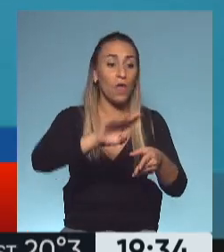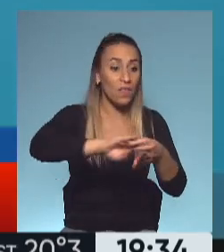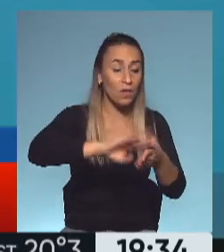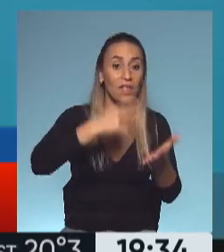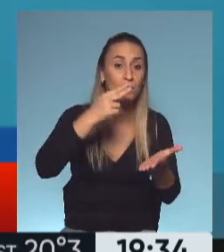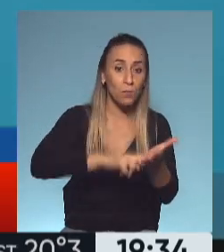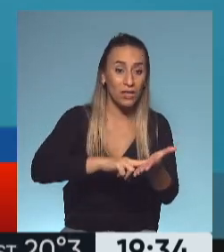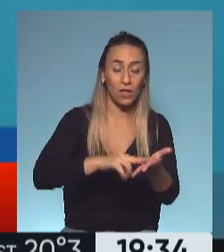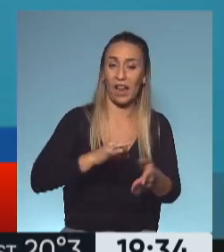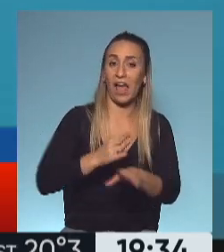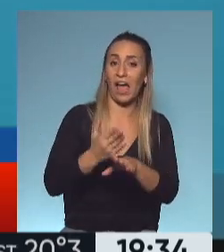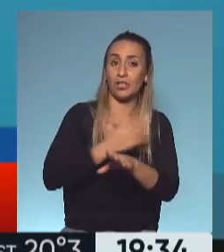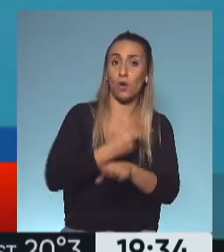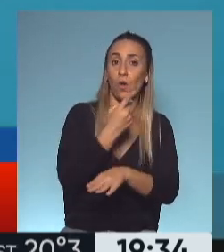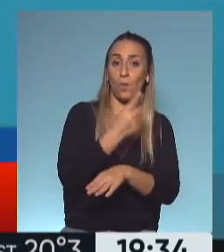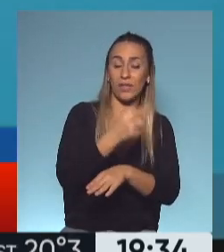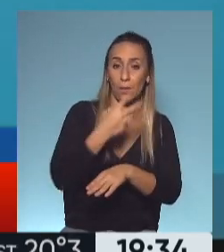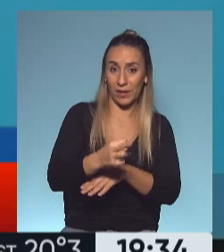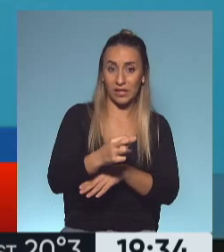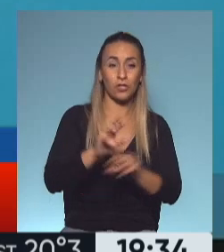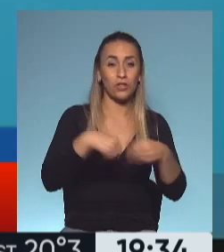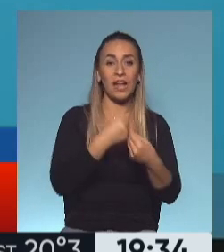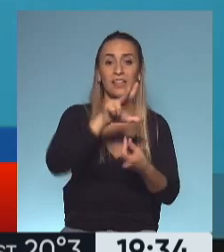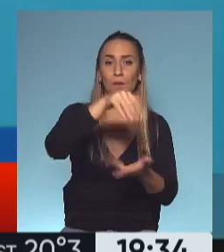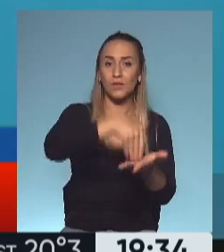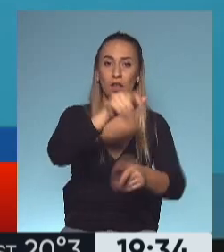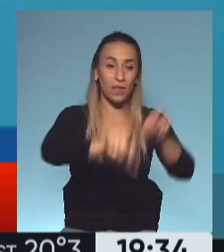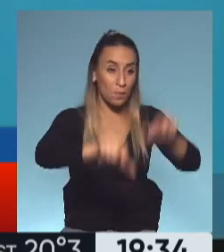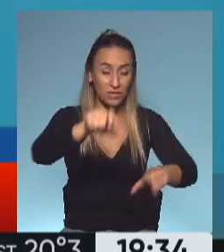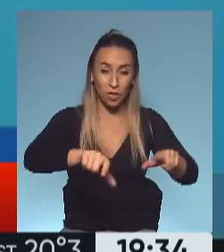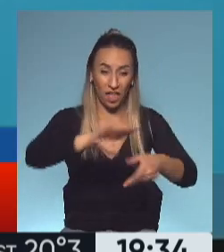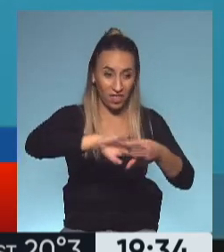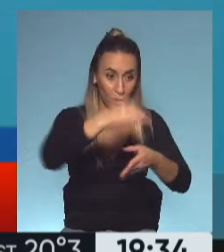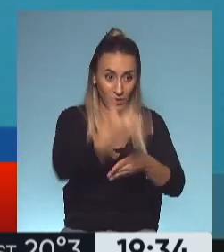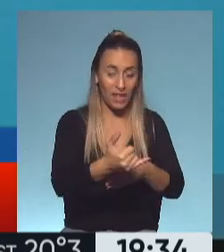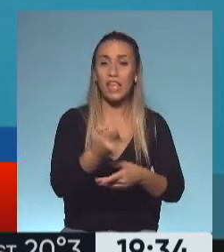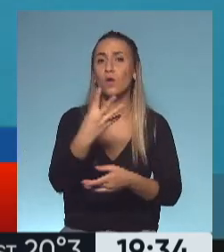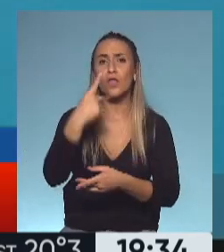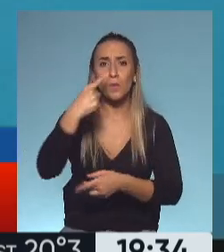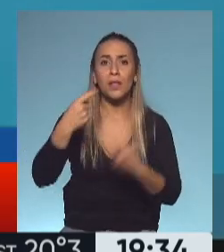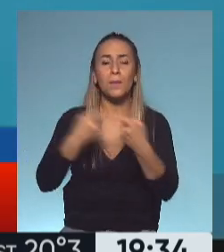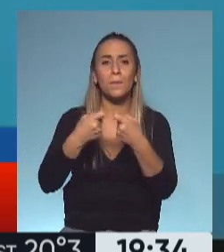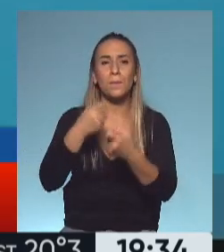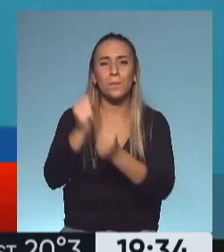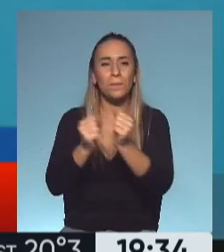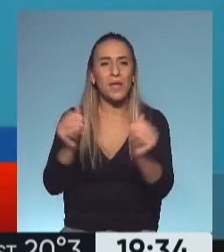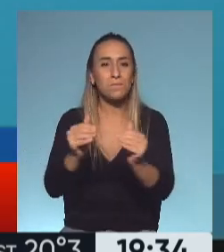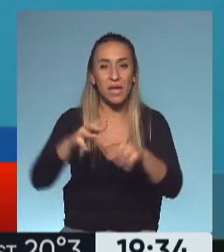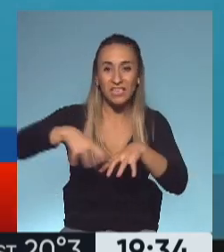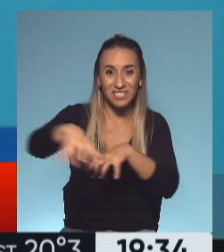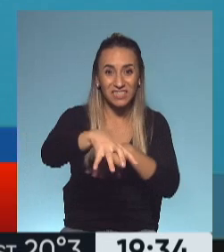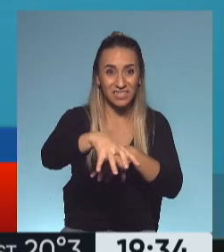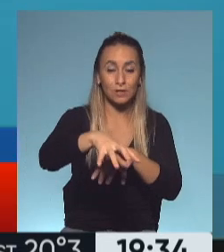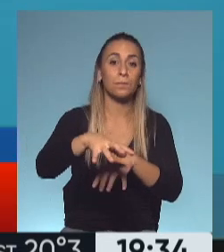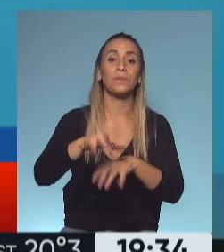de 2020, que alcanza a 3 millones de contribuyentes y casi 4.000 pymes de la provincia, y